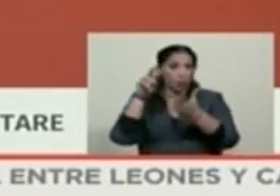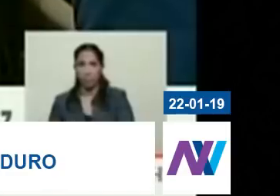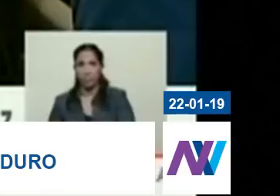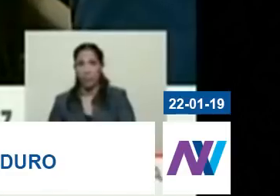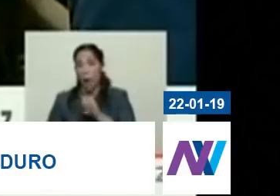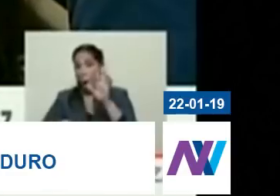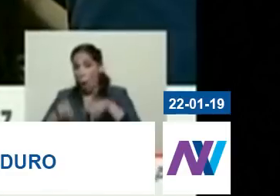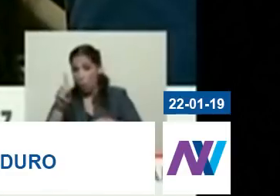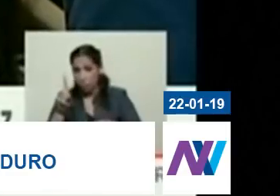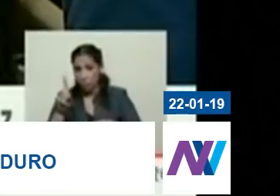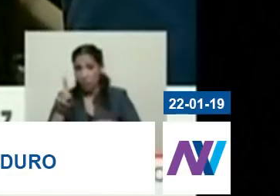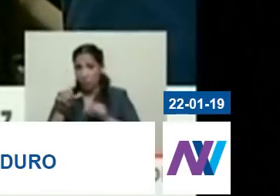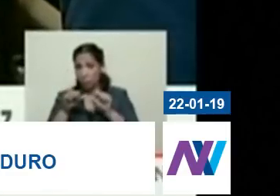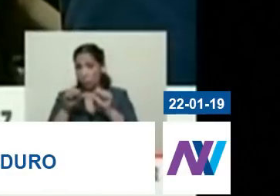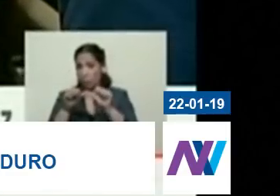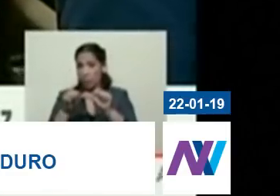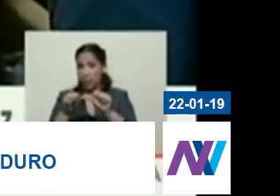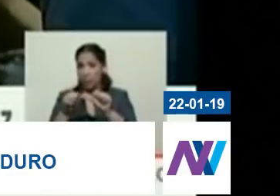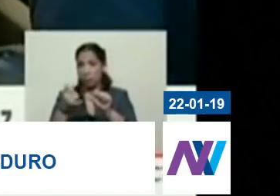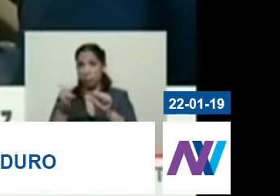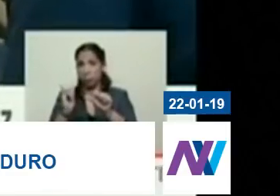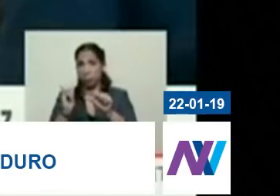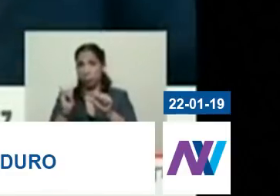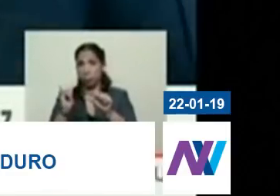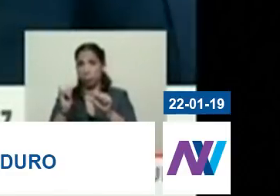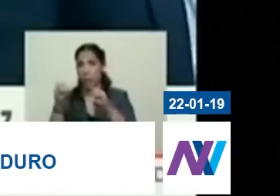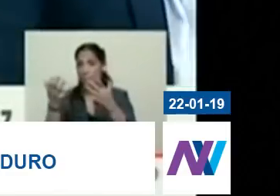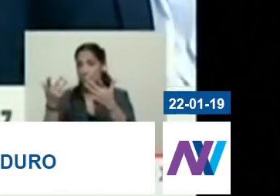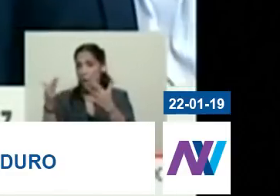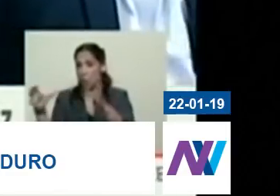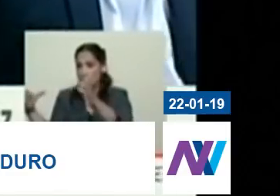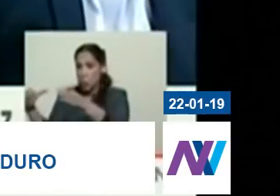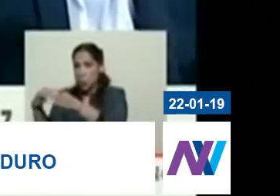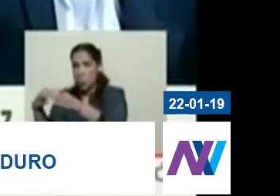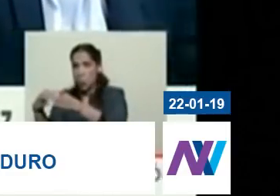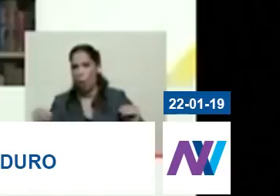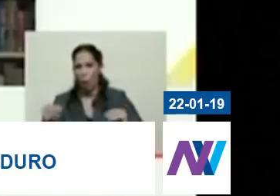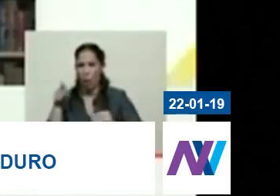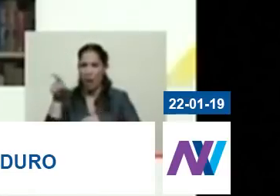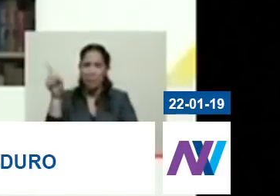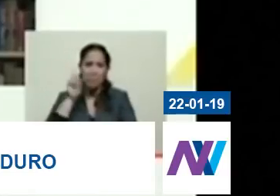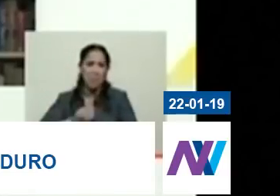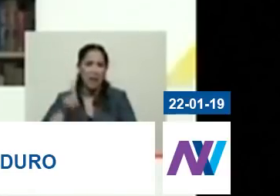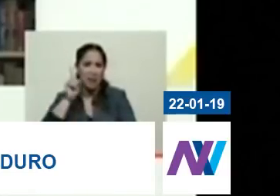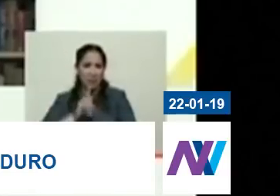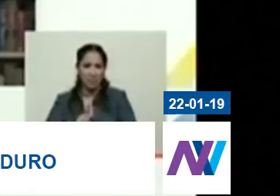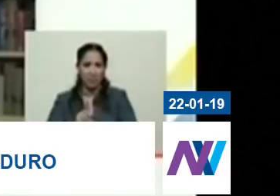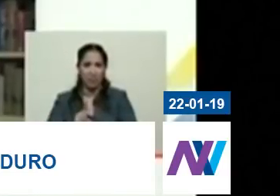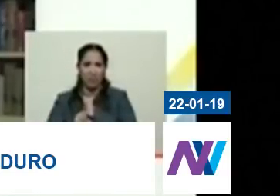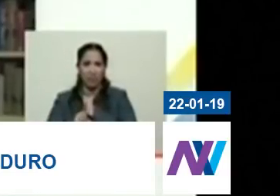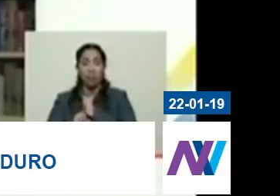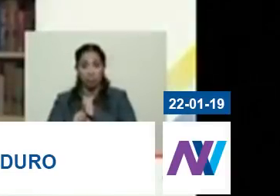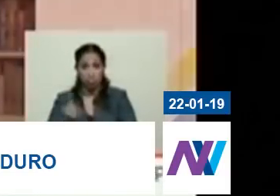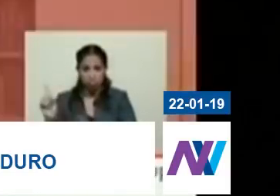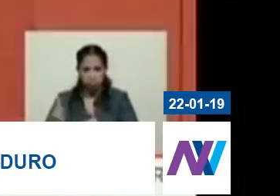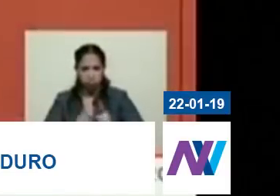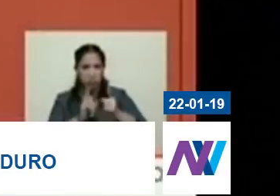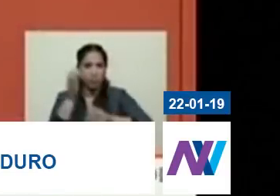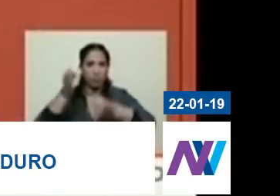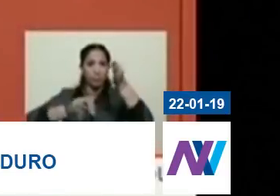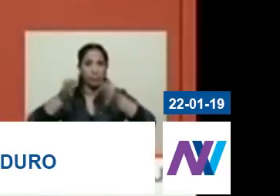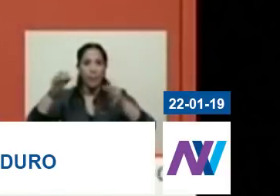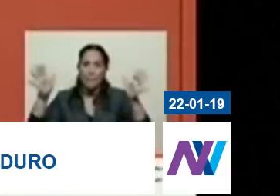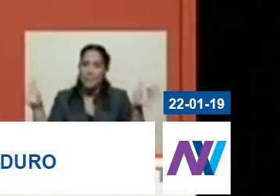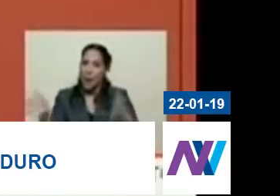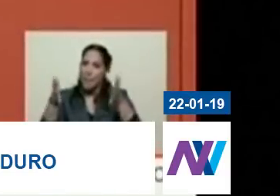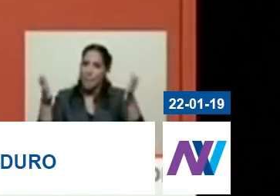2019. Rodríguez detalló que los involucrados fueron trasladados de Caracas a San Cristóbal, Estado Táchira y Cúcuta, Colombia,